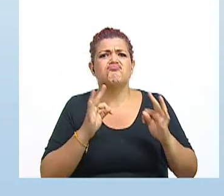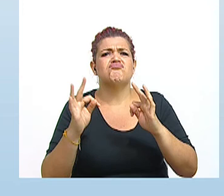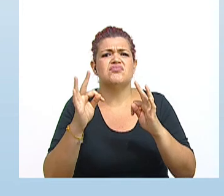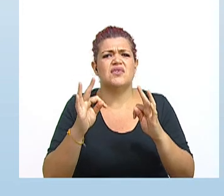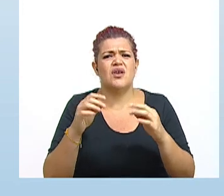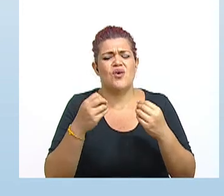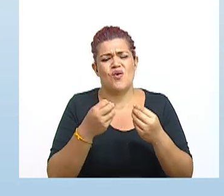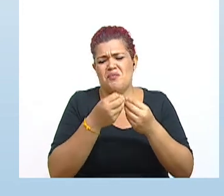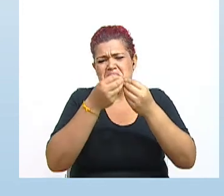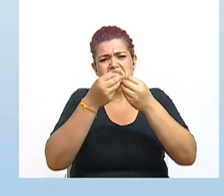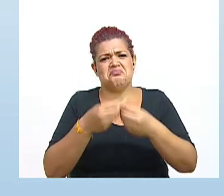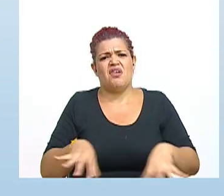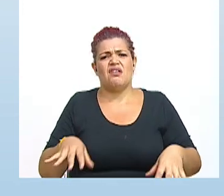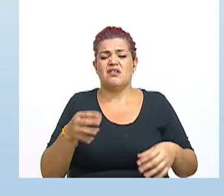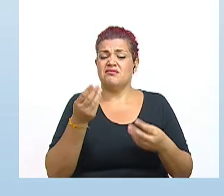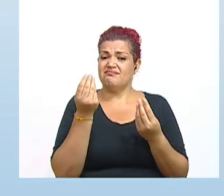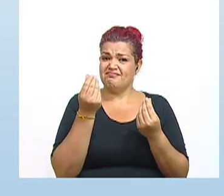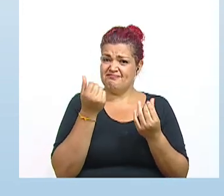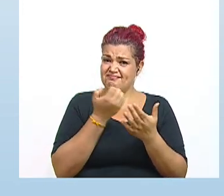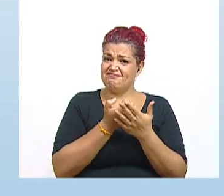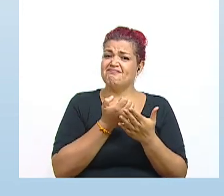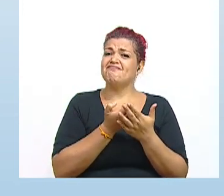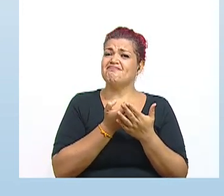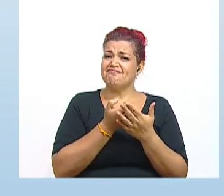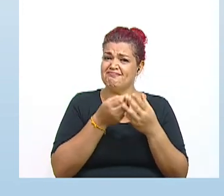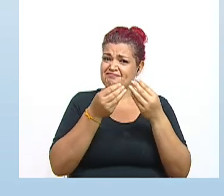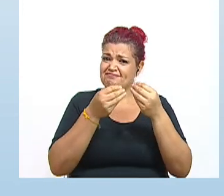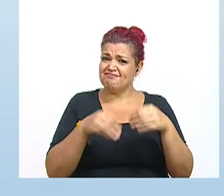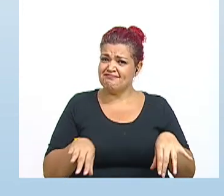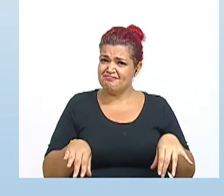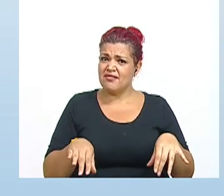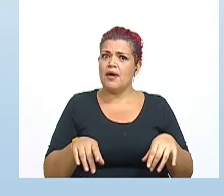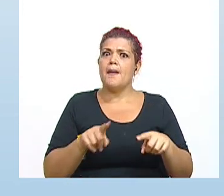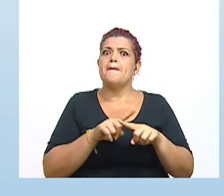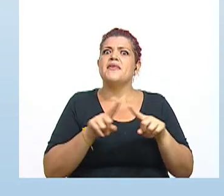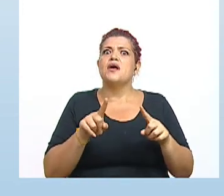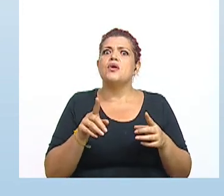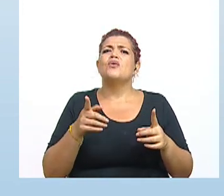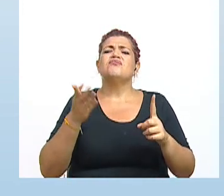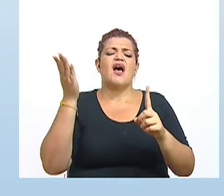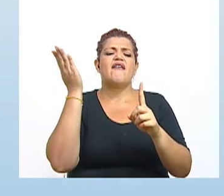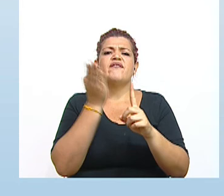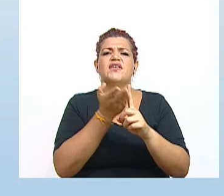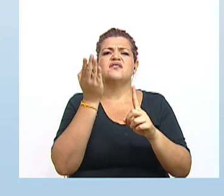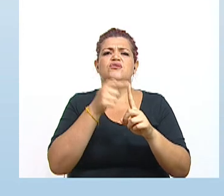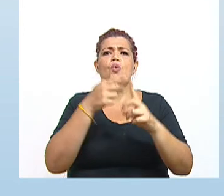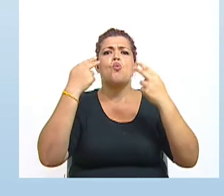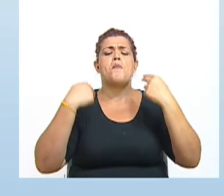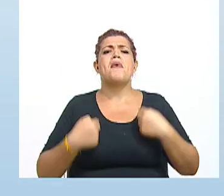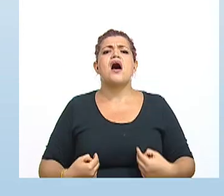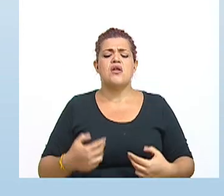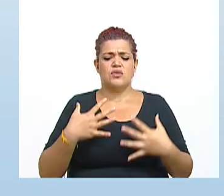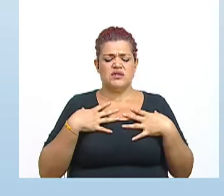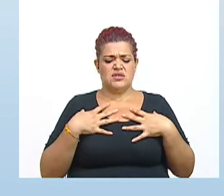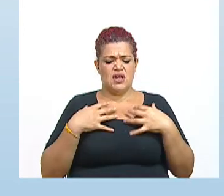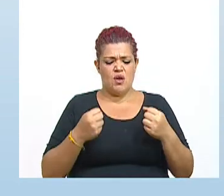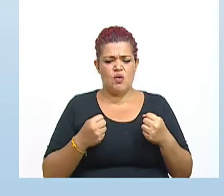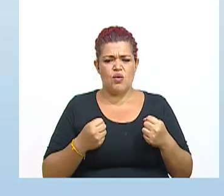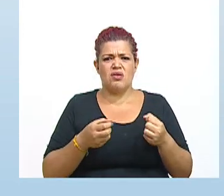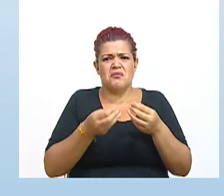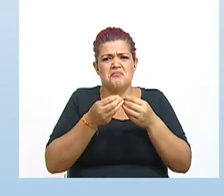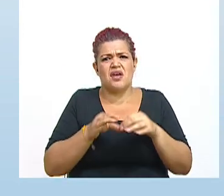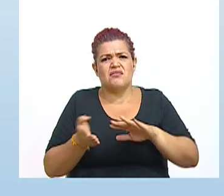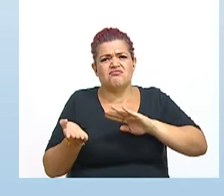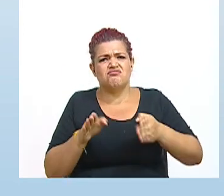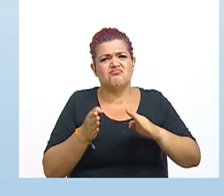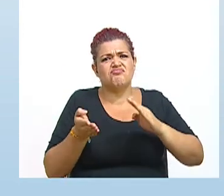grandes pérdidas económicas y daños materiales. Pero también la afectación directa al ser humano en su salud, pérdida de